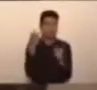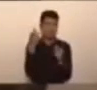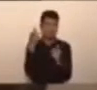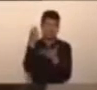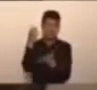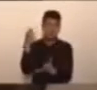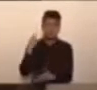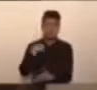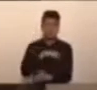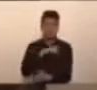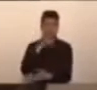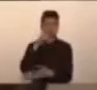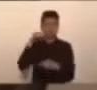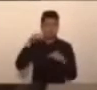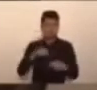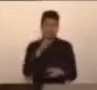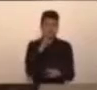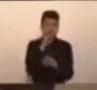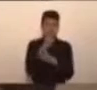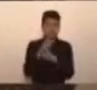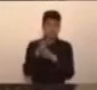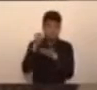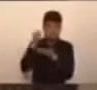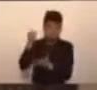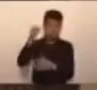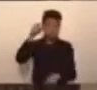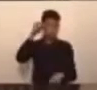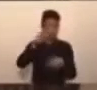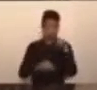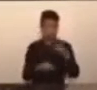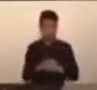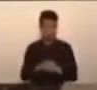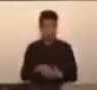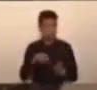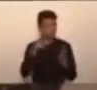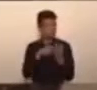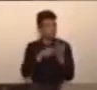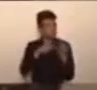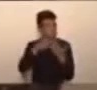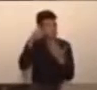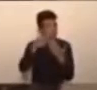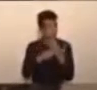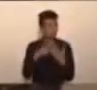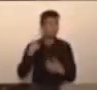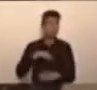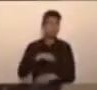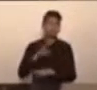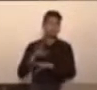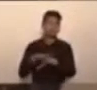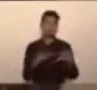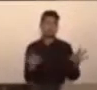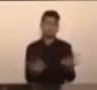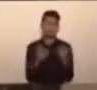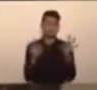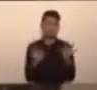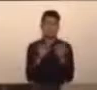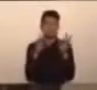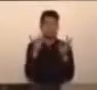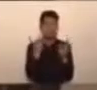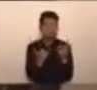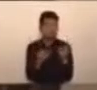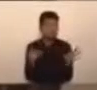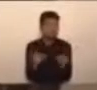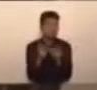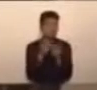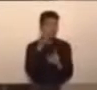no podemos garantizar en esta dificultad. Por eso, este proyecto, yo les decía, es muy simple porque lo que busca